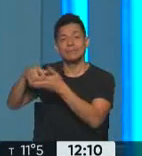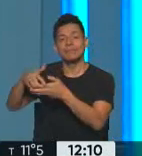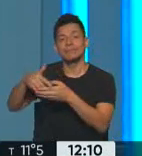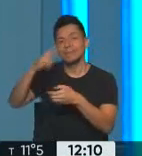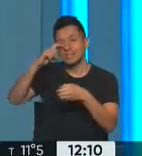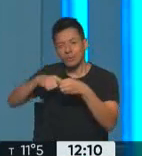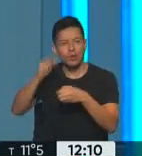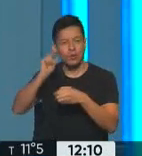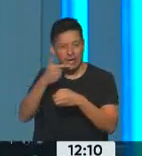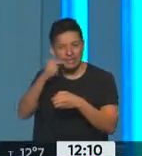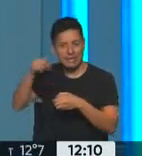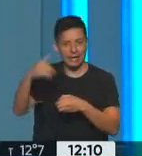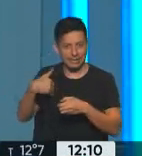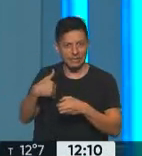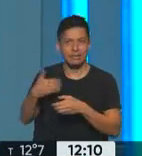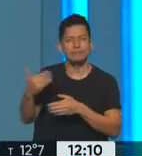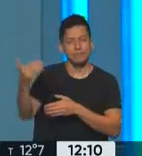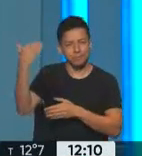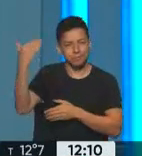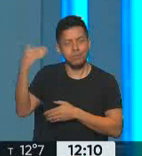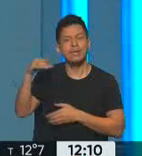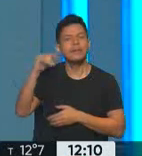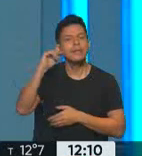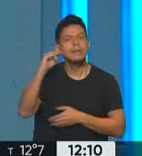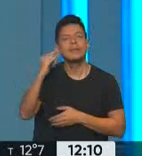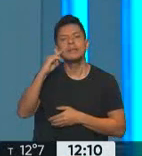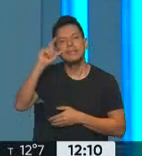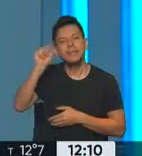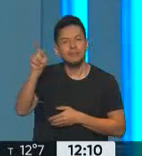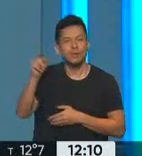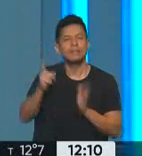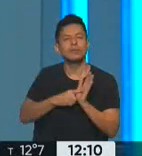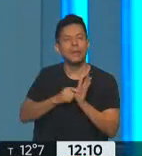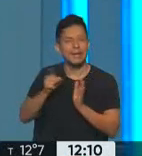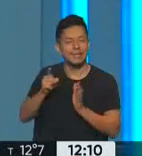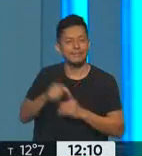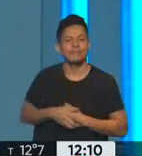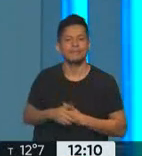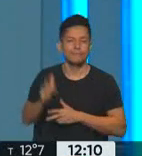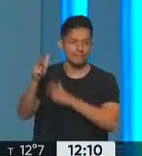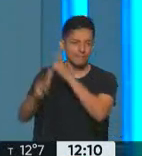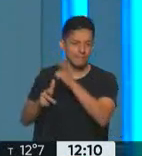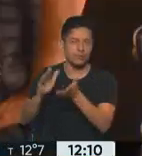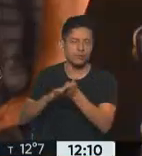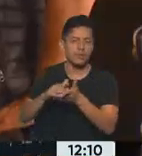Argentina. Guillermo Lego es el titular, justamente el dirigente titular de SECHA. Esto decía respecto al